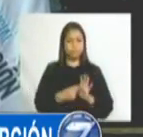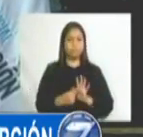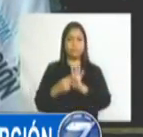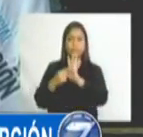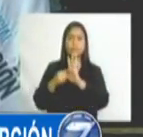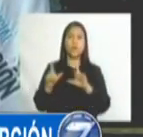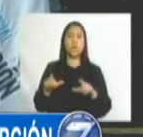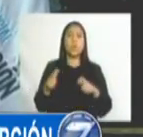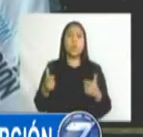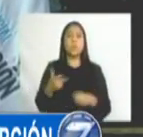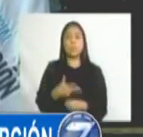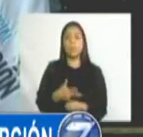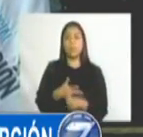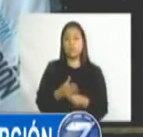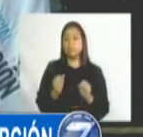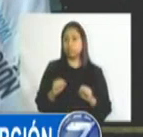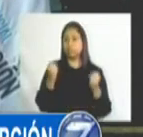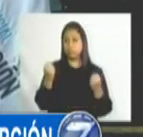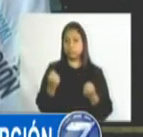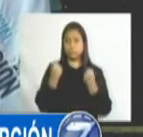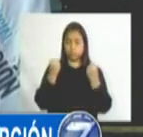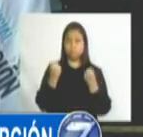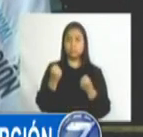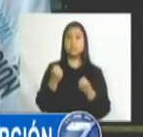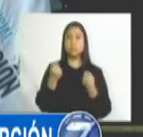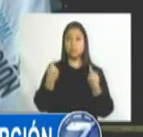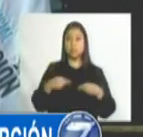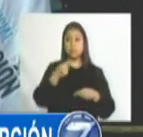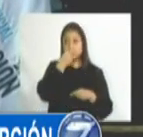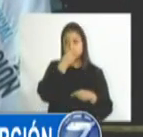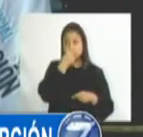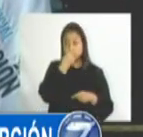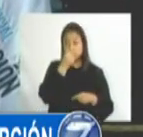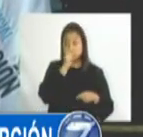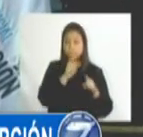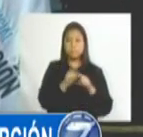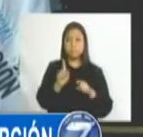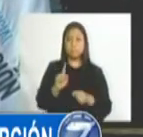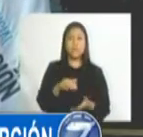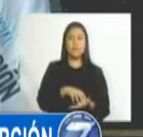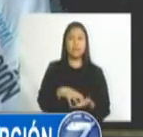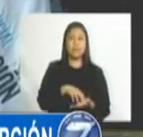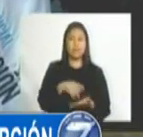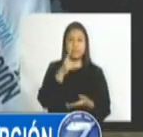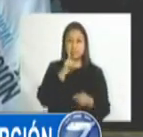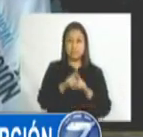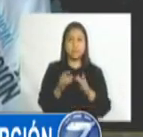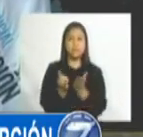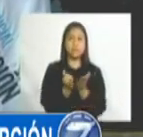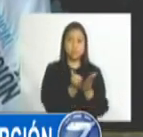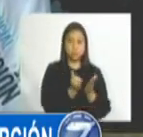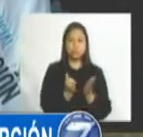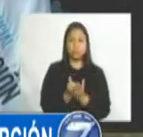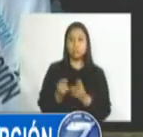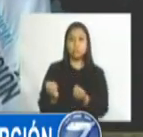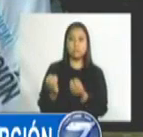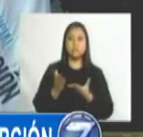cómo Guatemala puede vencer la corrupción y no dejar débiles las instituciones que sirven al